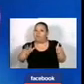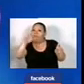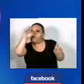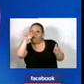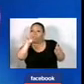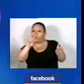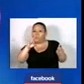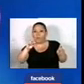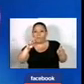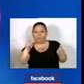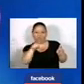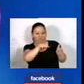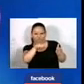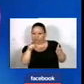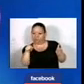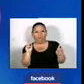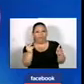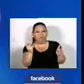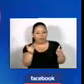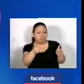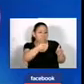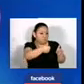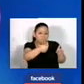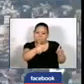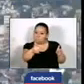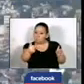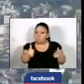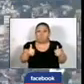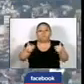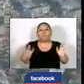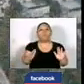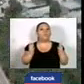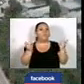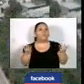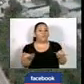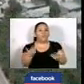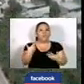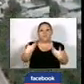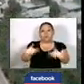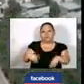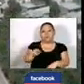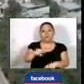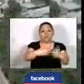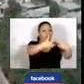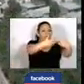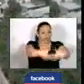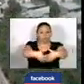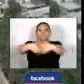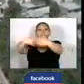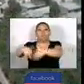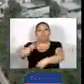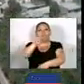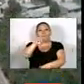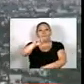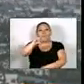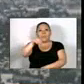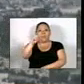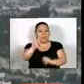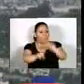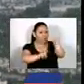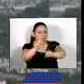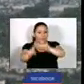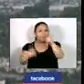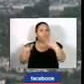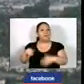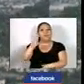2021 se han evidenciado buenos resultados, debido a que de las 20 mil empresas encuestadas, el 53